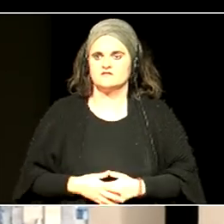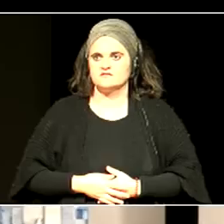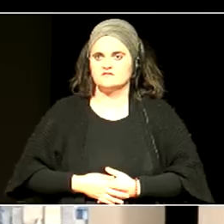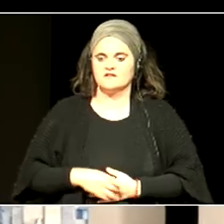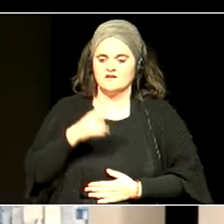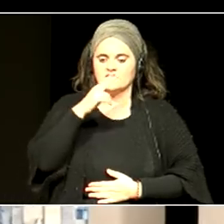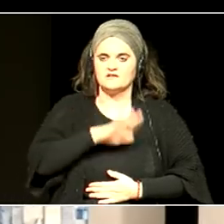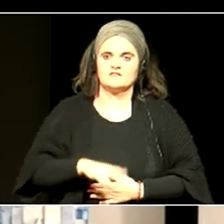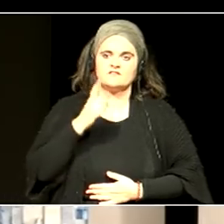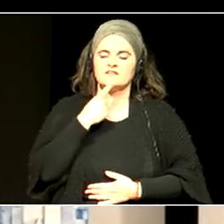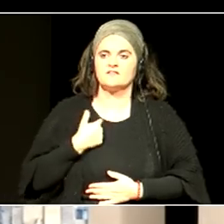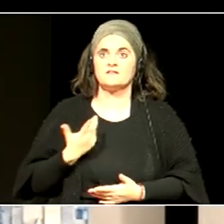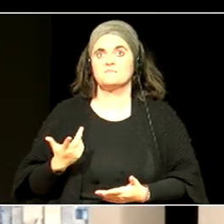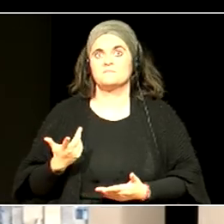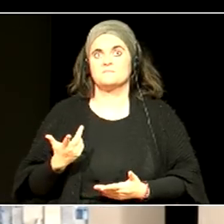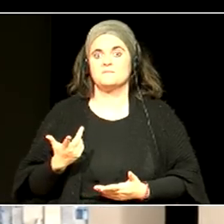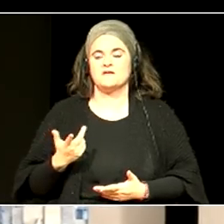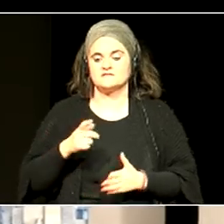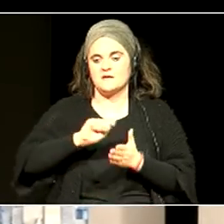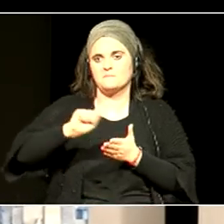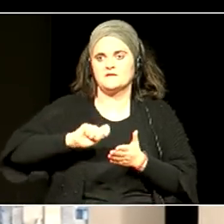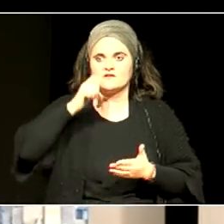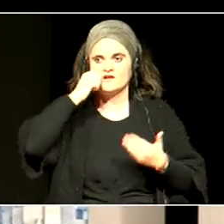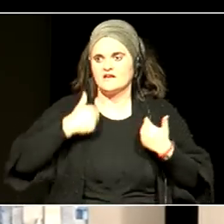la criatura me das para pintar el color